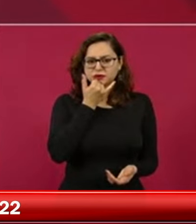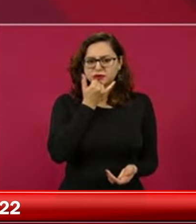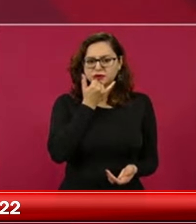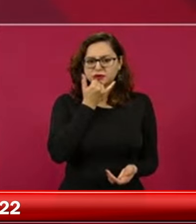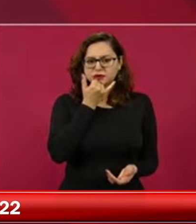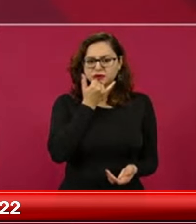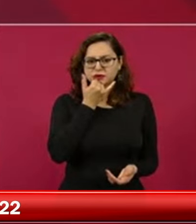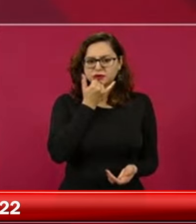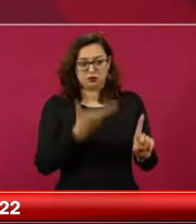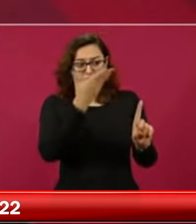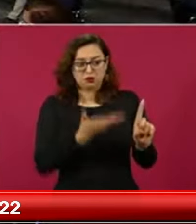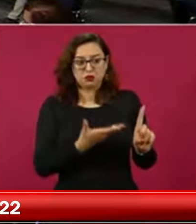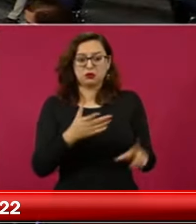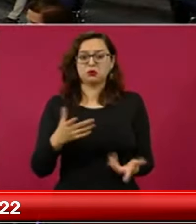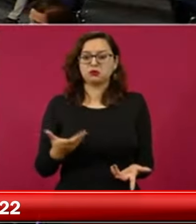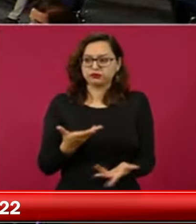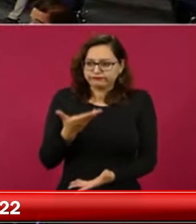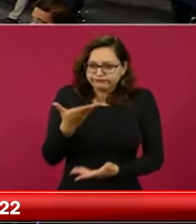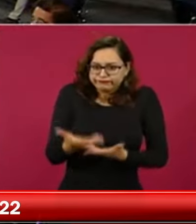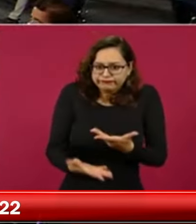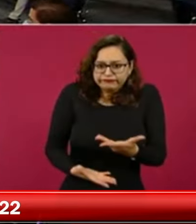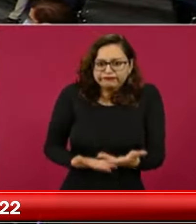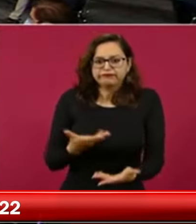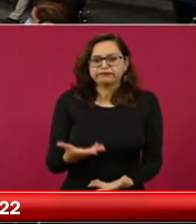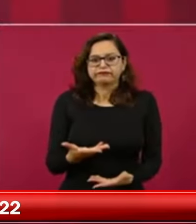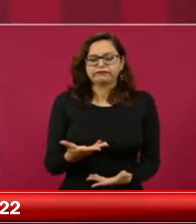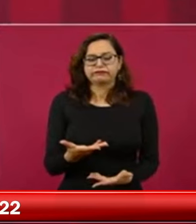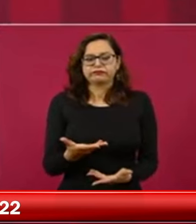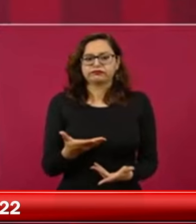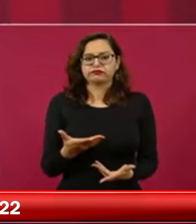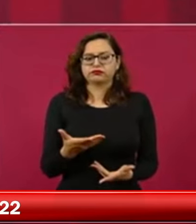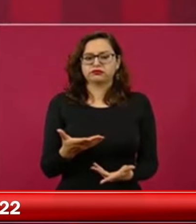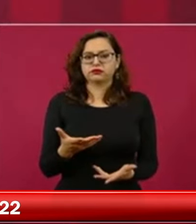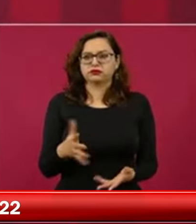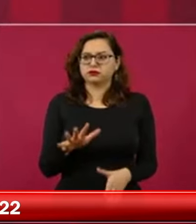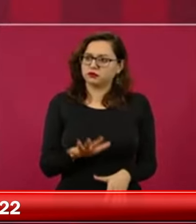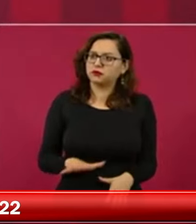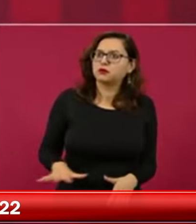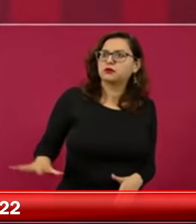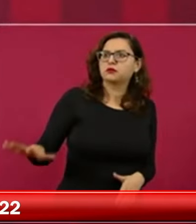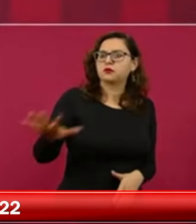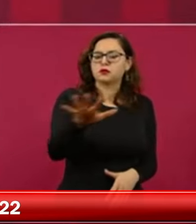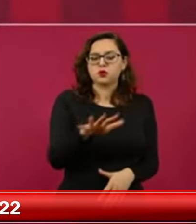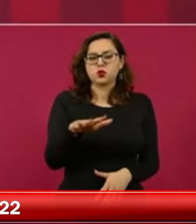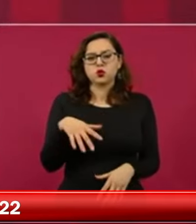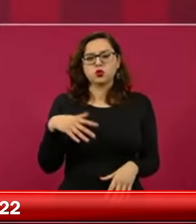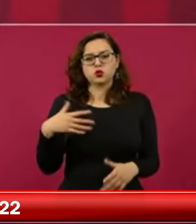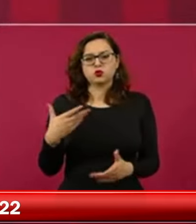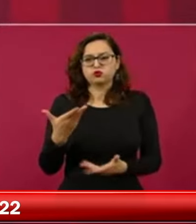prestados a la sociedad por el doctor Hugo López Gatell han sido